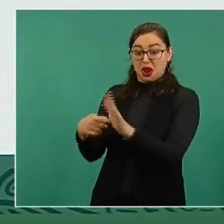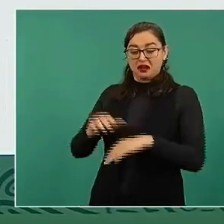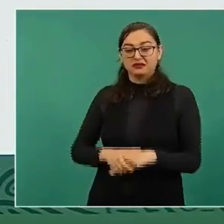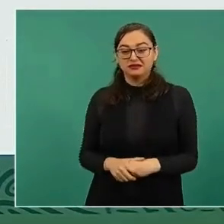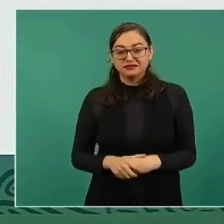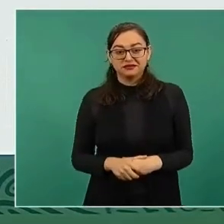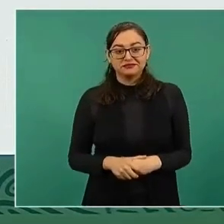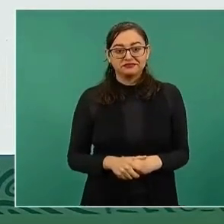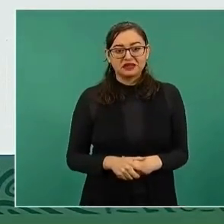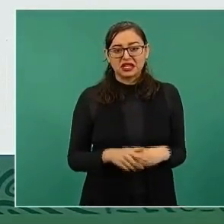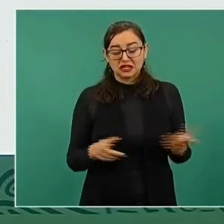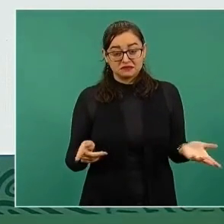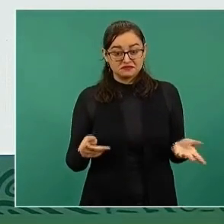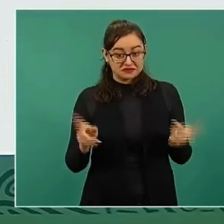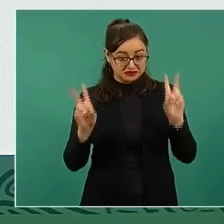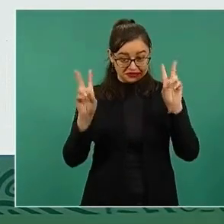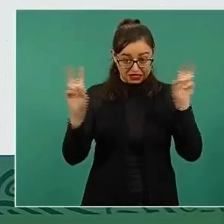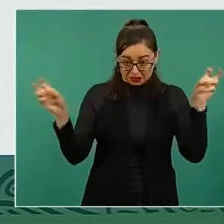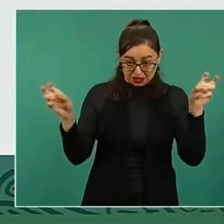que